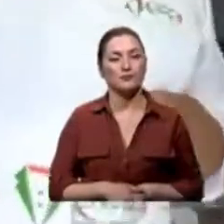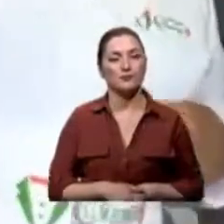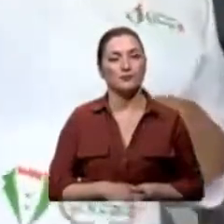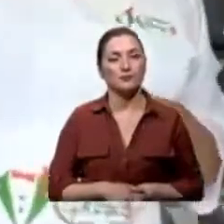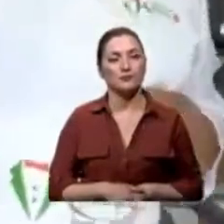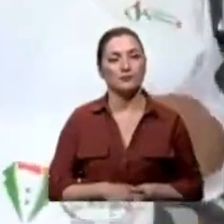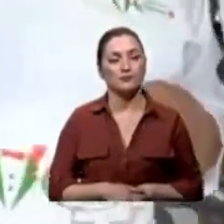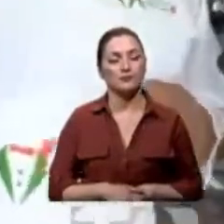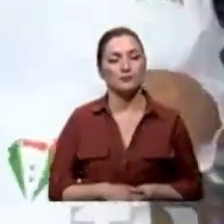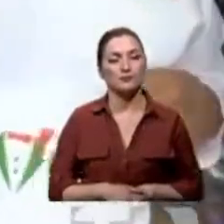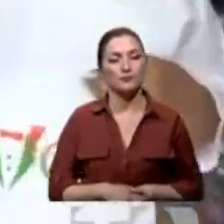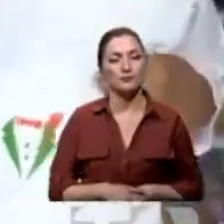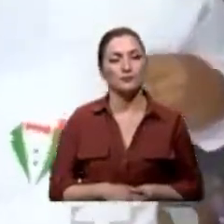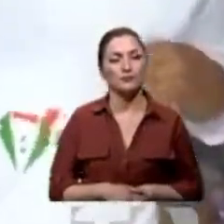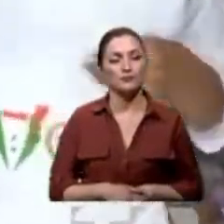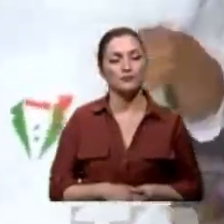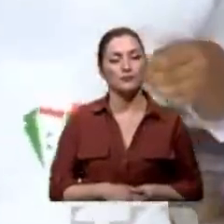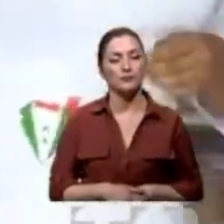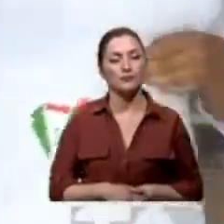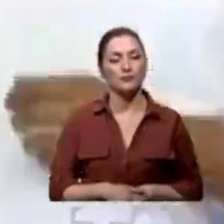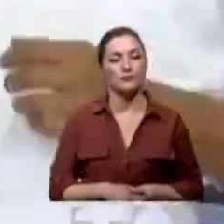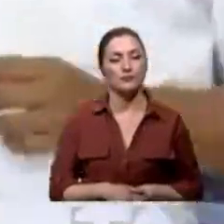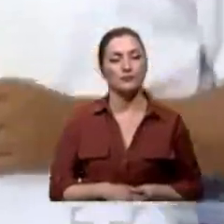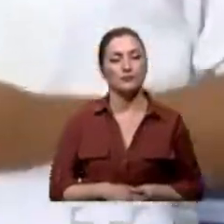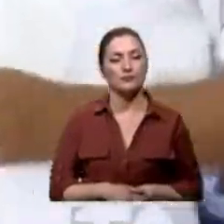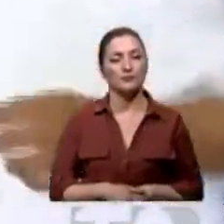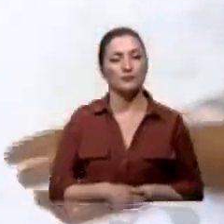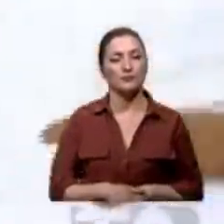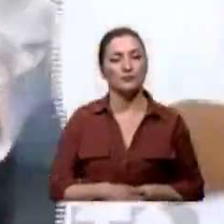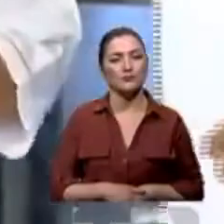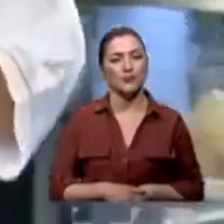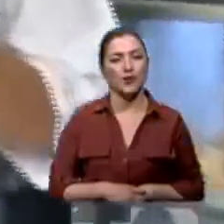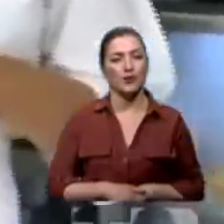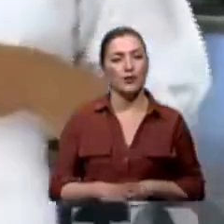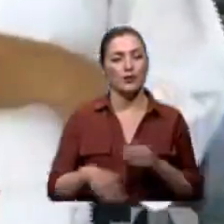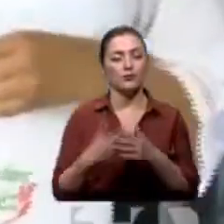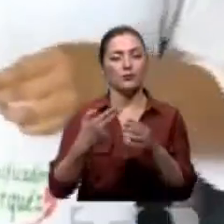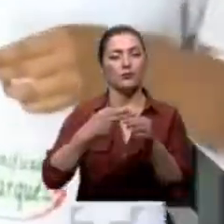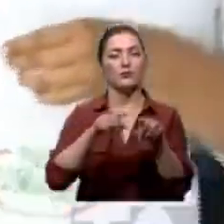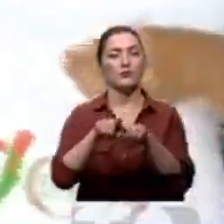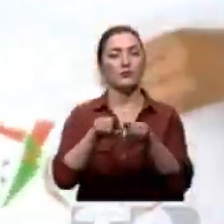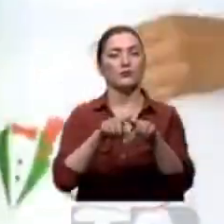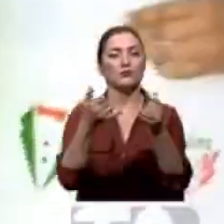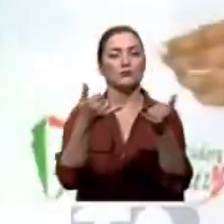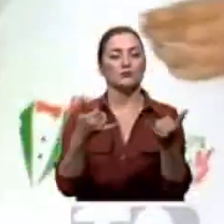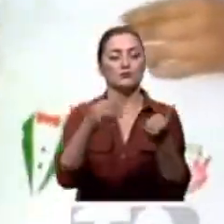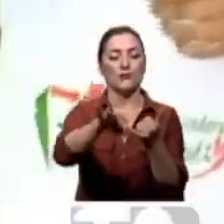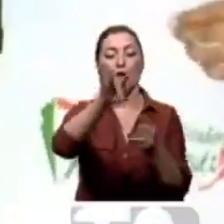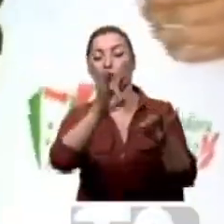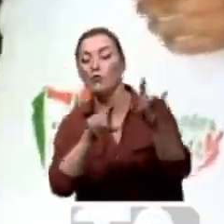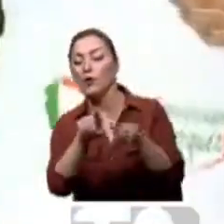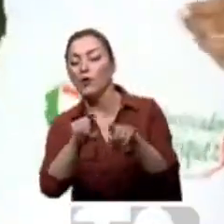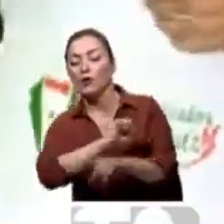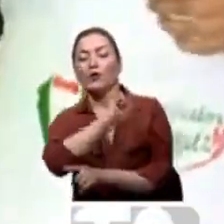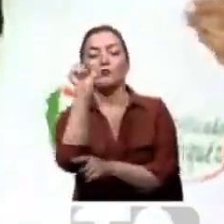Marqués, El Marqués, El Marqués, El Marqués. Son nuestros quintos participantes de este concurso para elegir a la guagua más